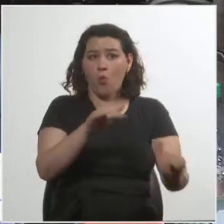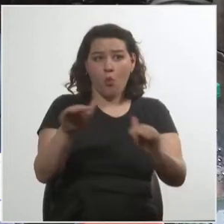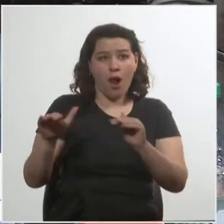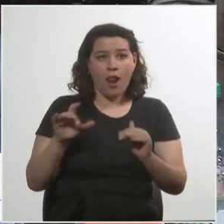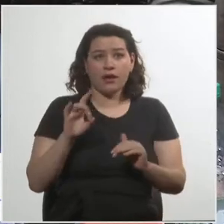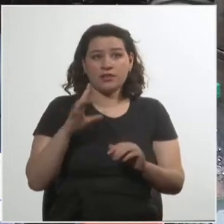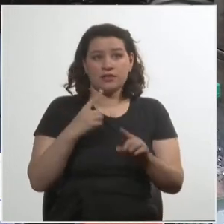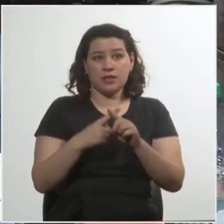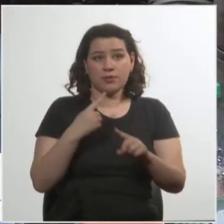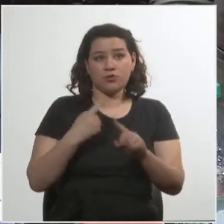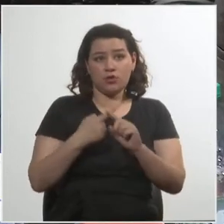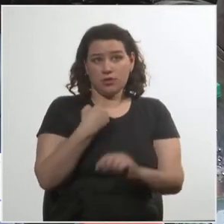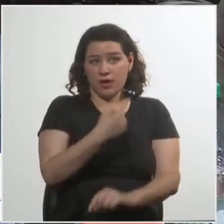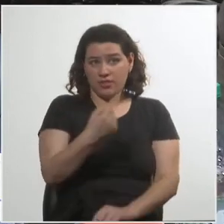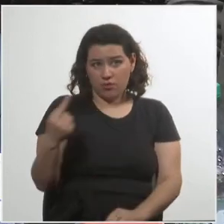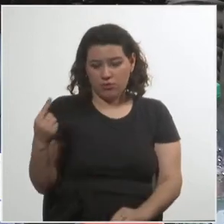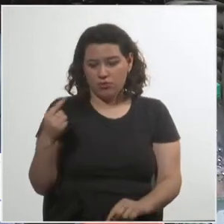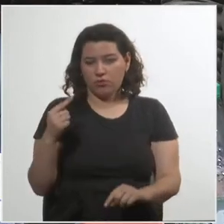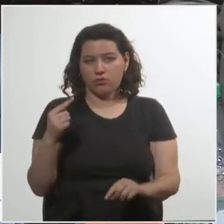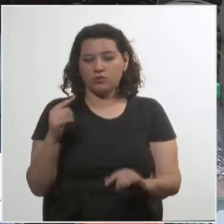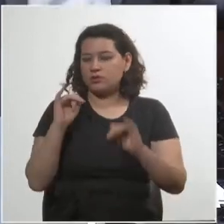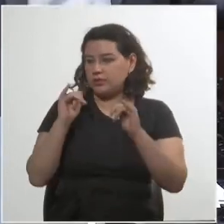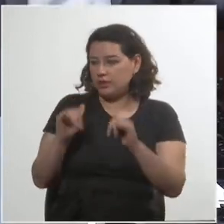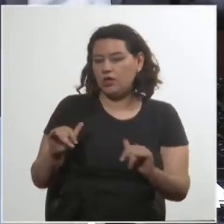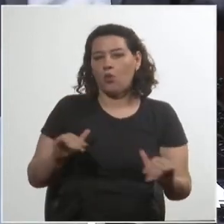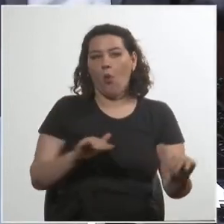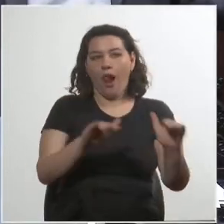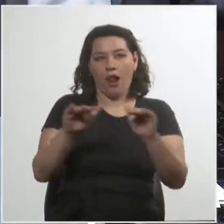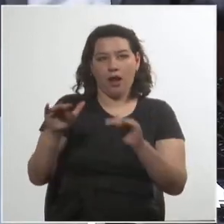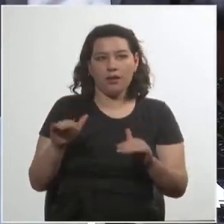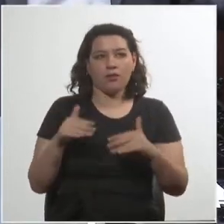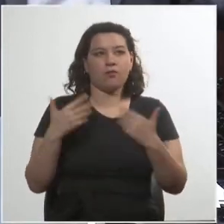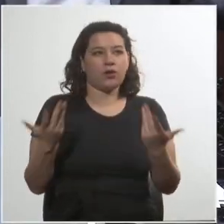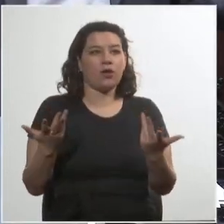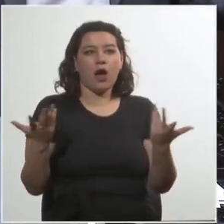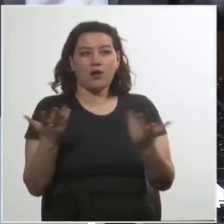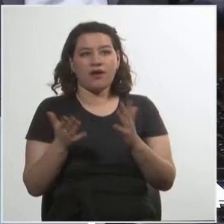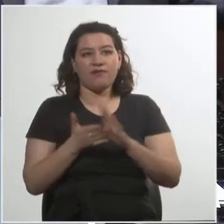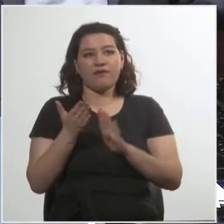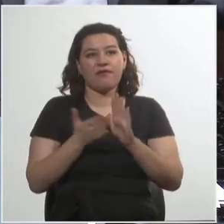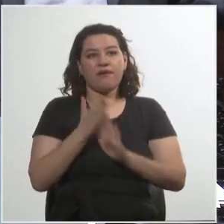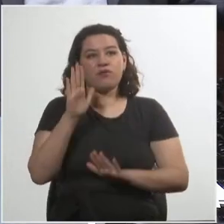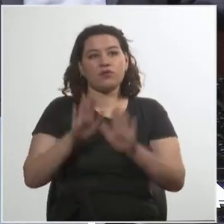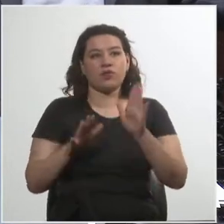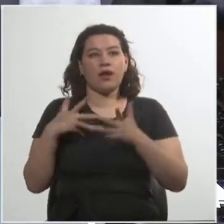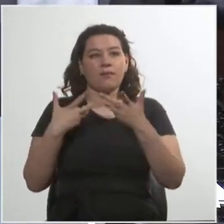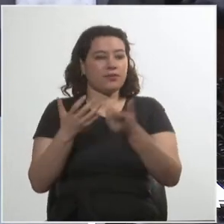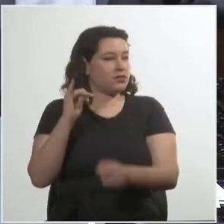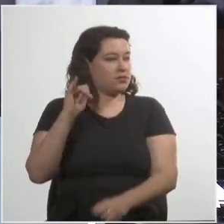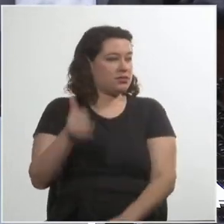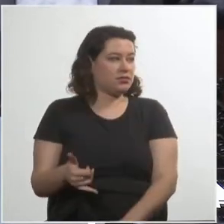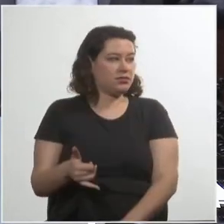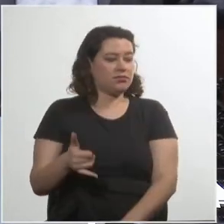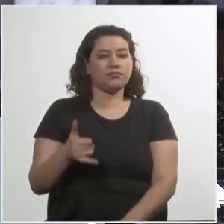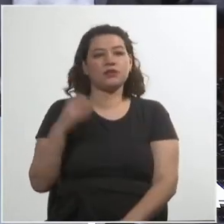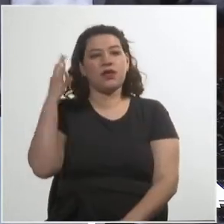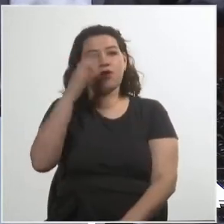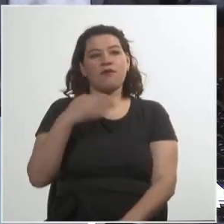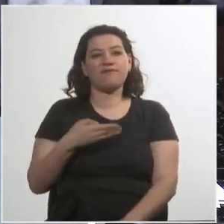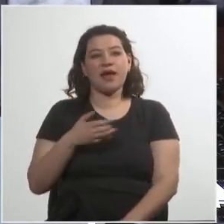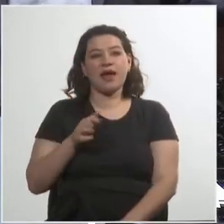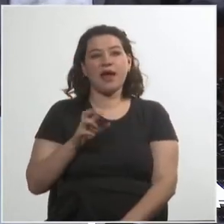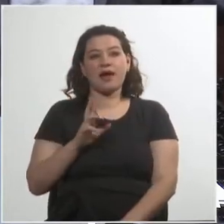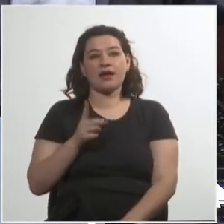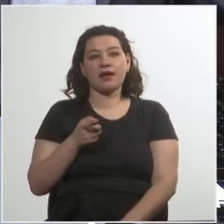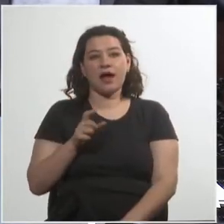cada senador igual procedemos a la votación por la afirmativa senador Vergara